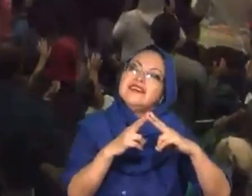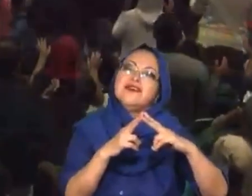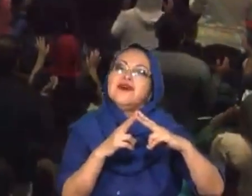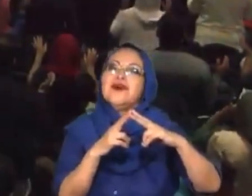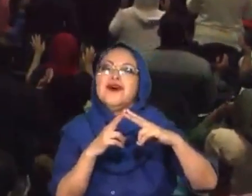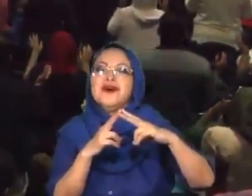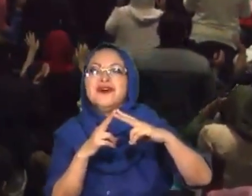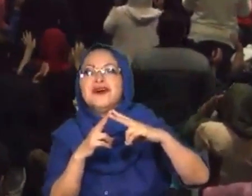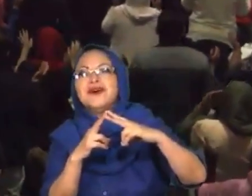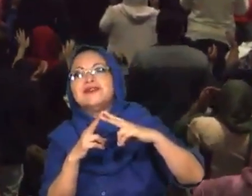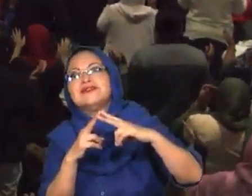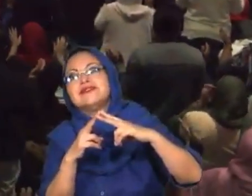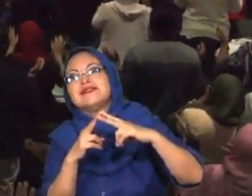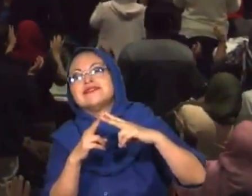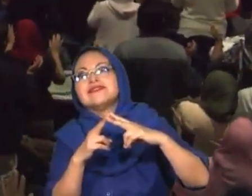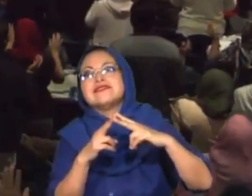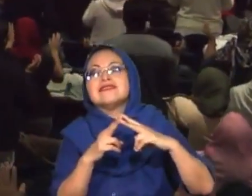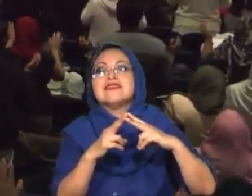conocido